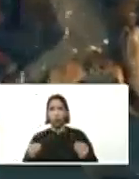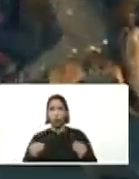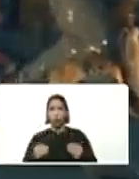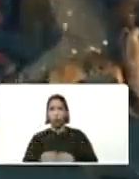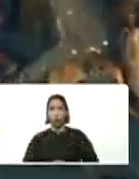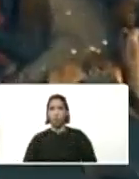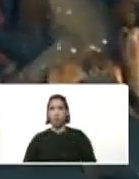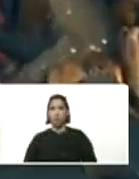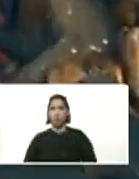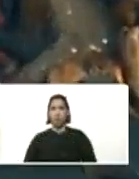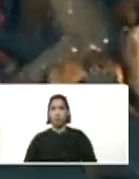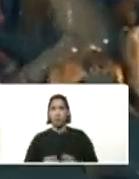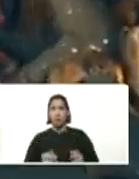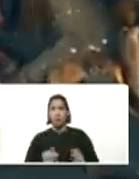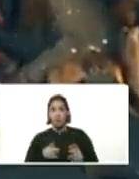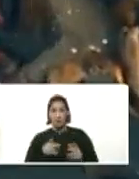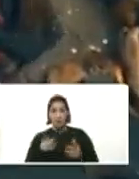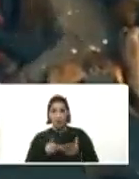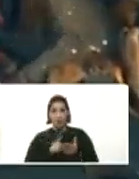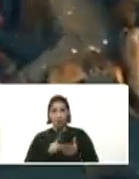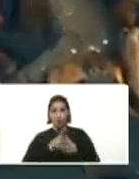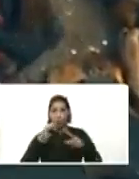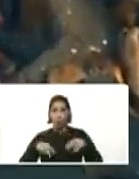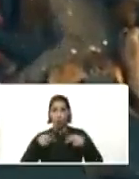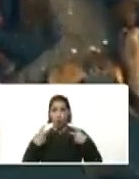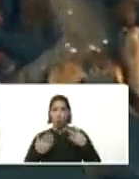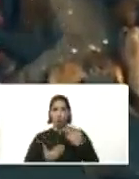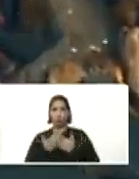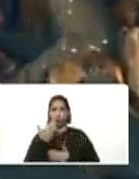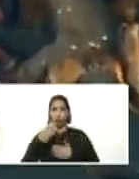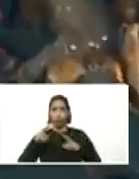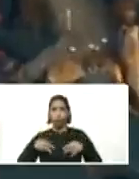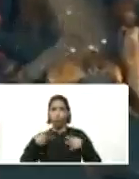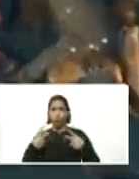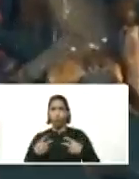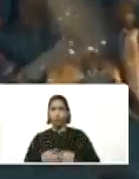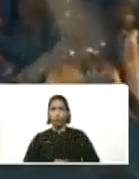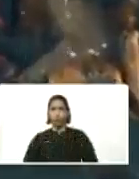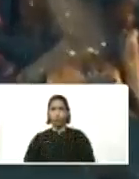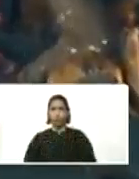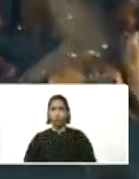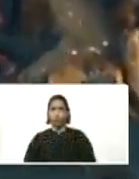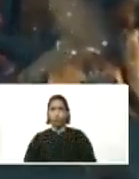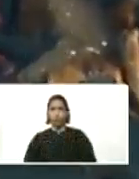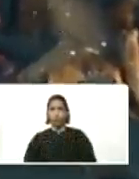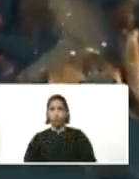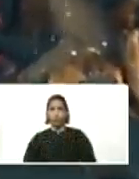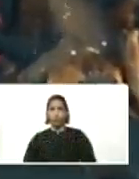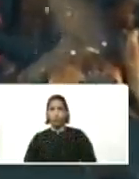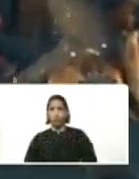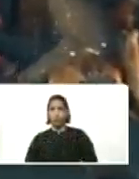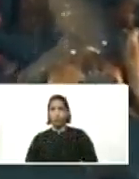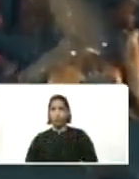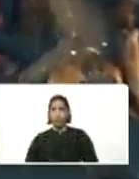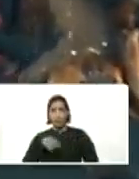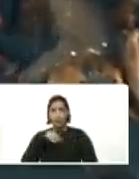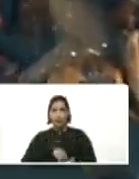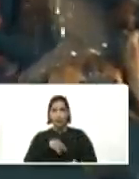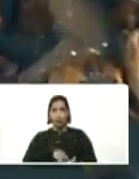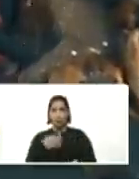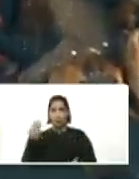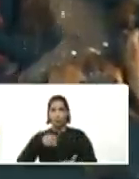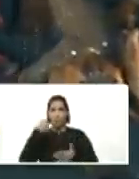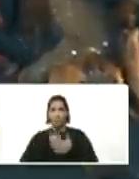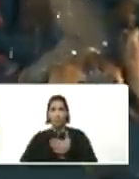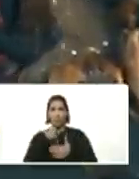ediciones nuevas, son novedades editoriales, todo. Carabobo, Más que una batalla, de